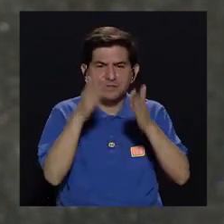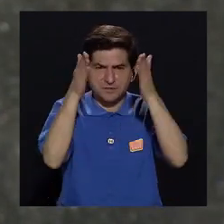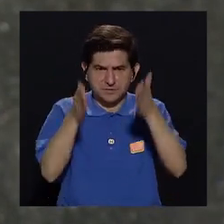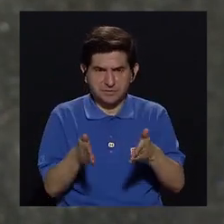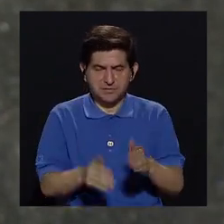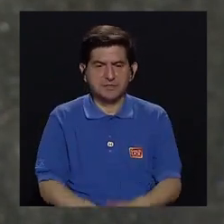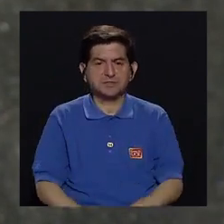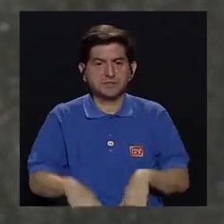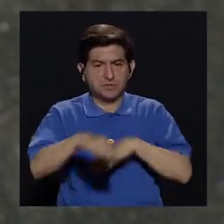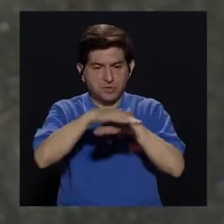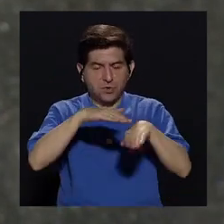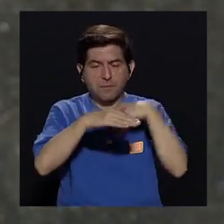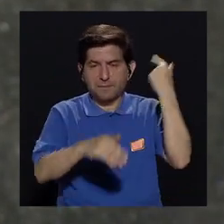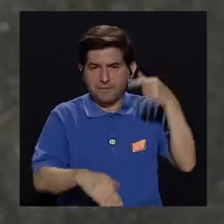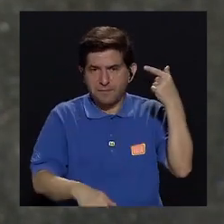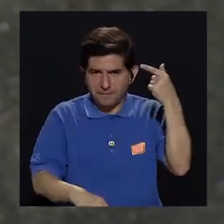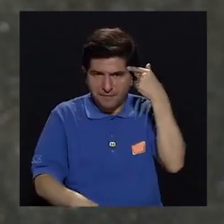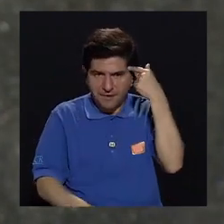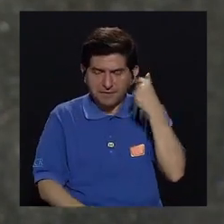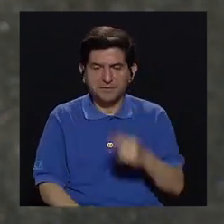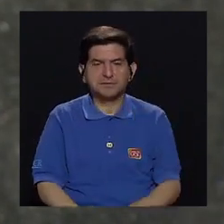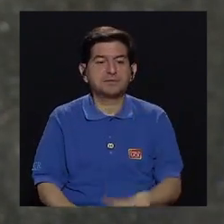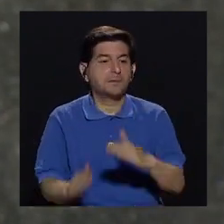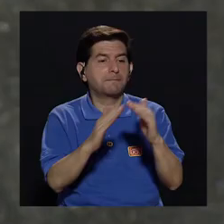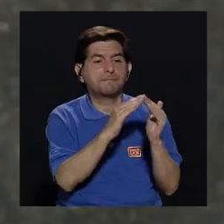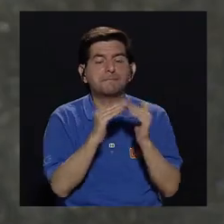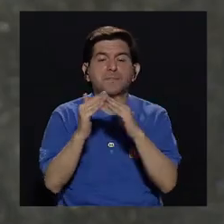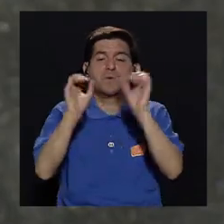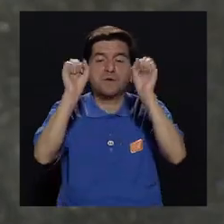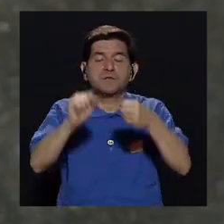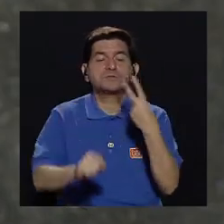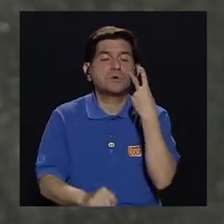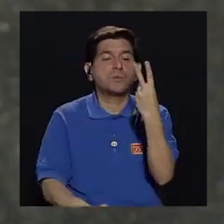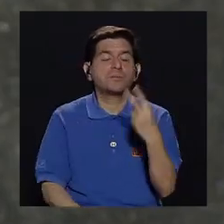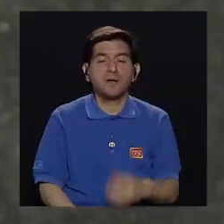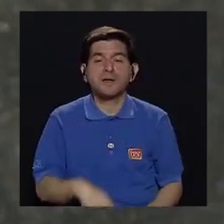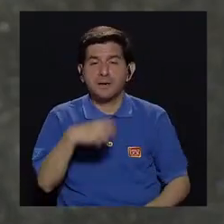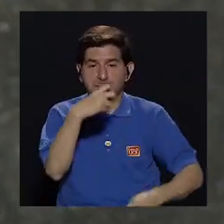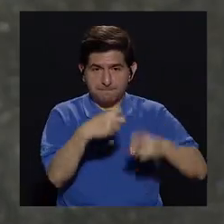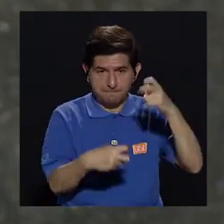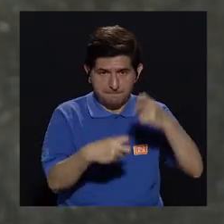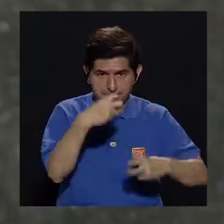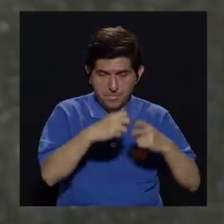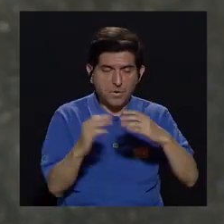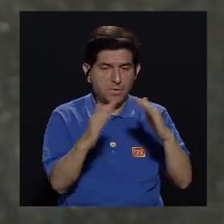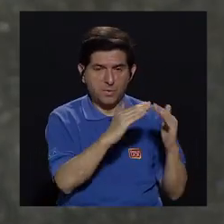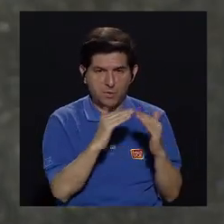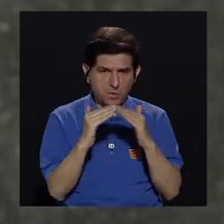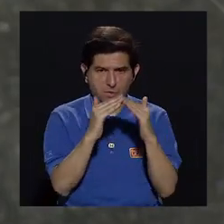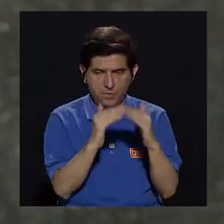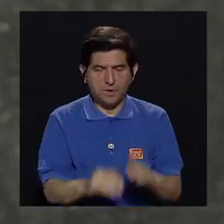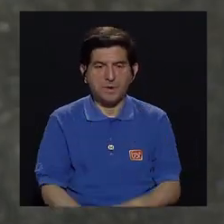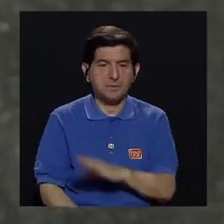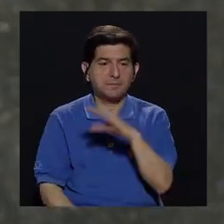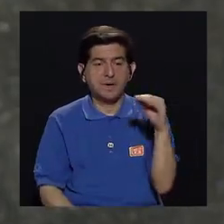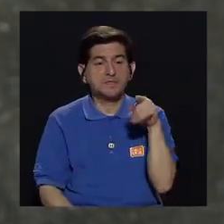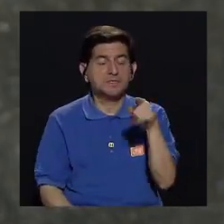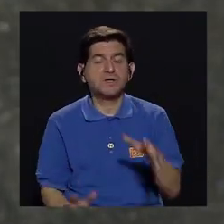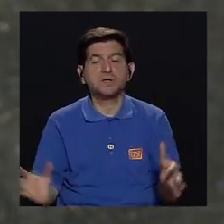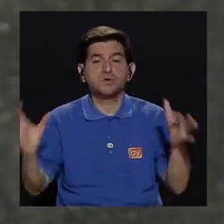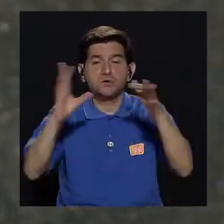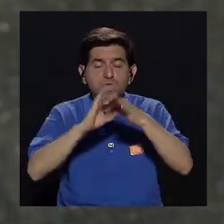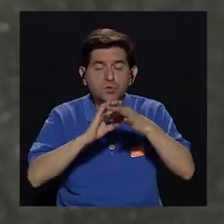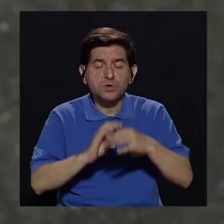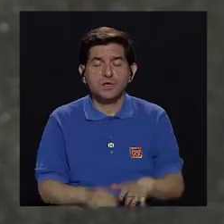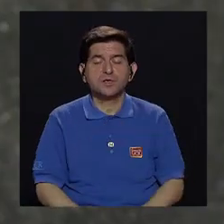que también es uno de los pilares del gobierno, es que la población pueda ver cuáles son los problemas en su comunidad y puedan